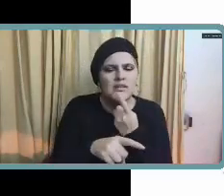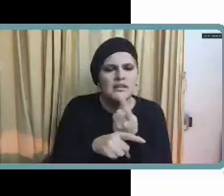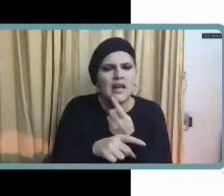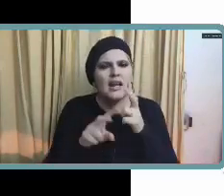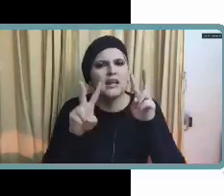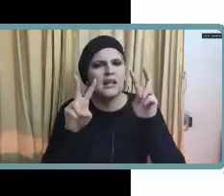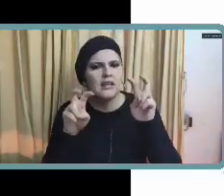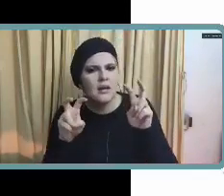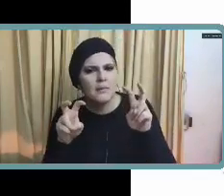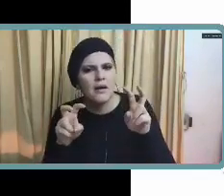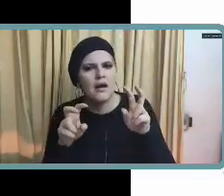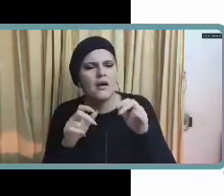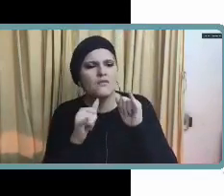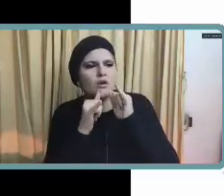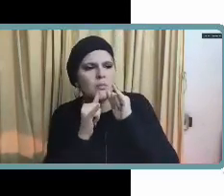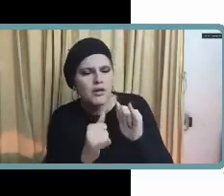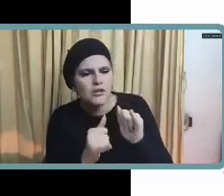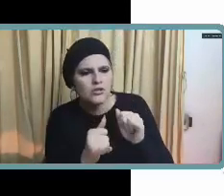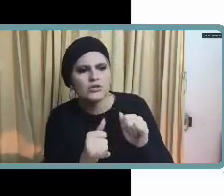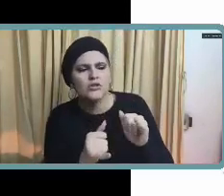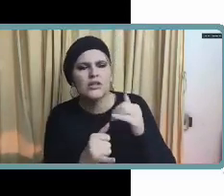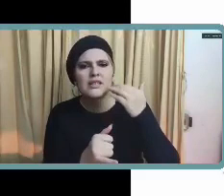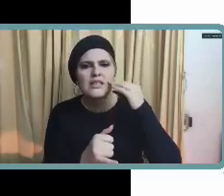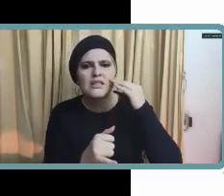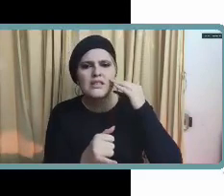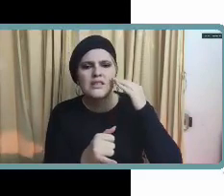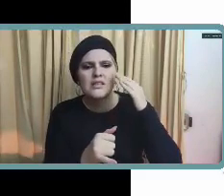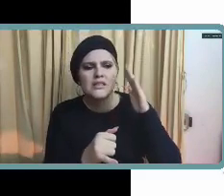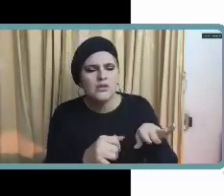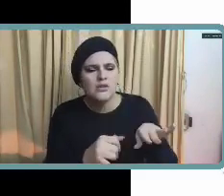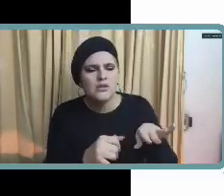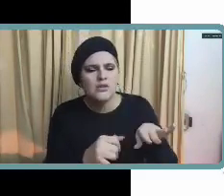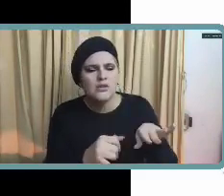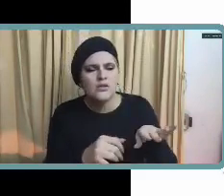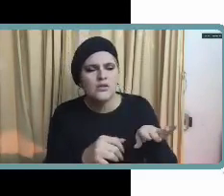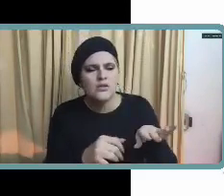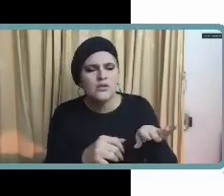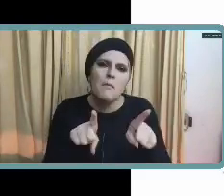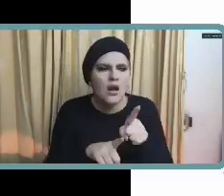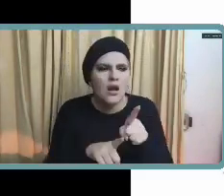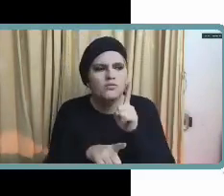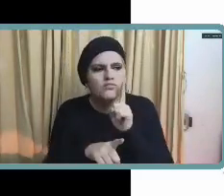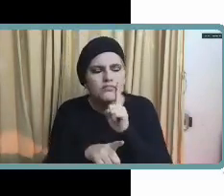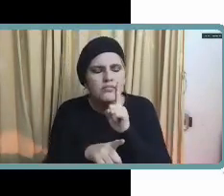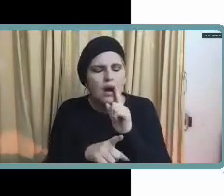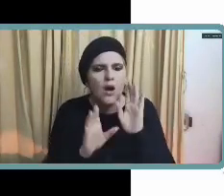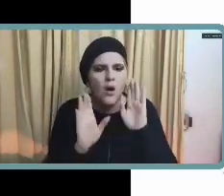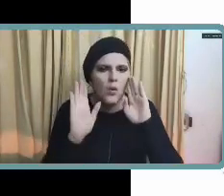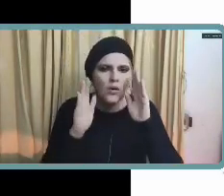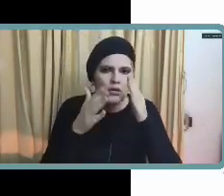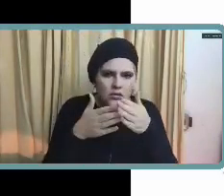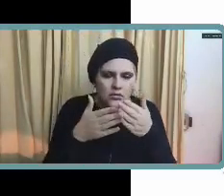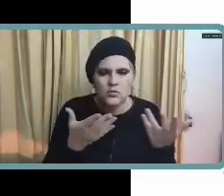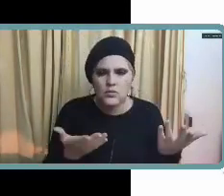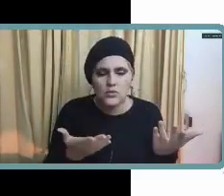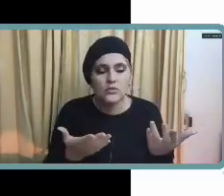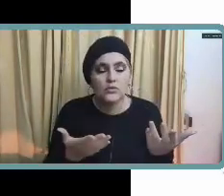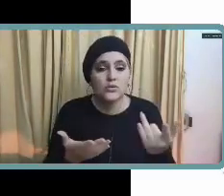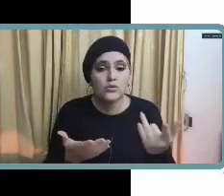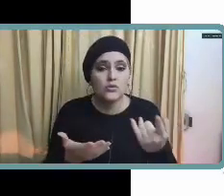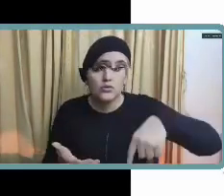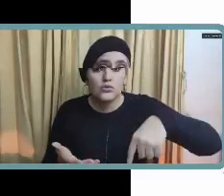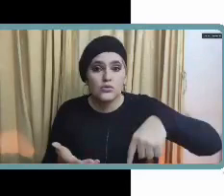informar de la condición a un hermano o al mismo niño o niña. Eso es lo que necesitamos: colaboración